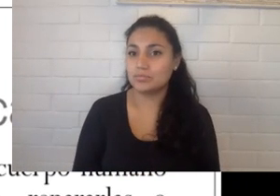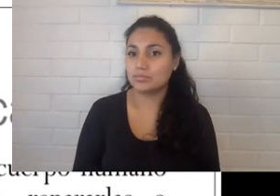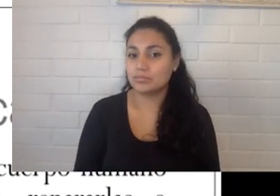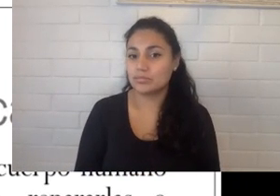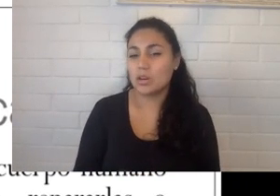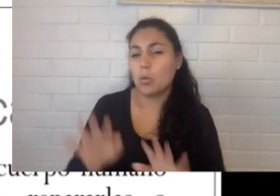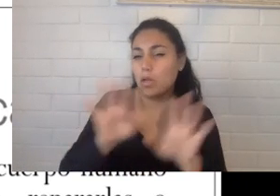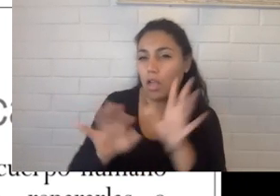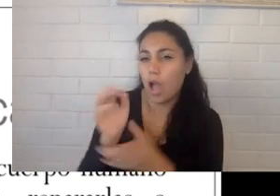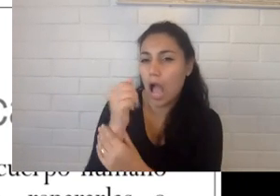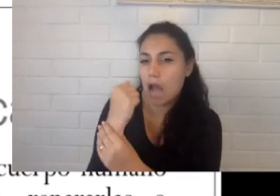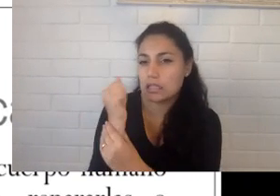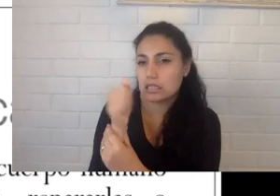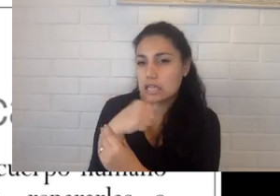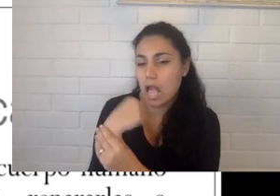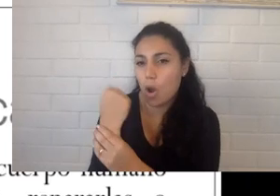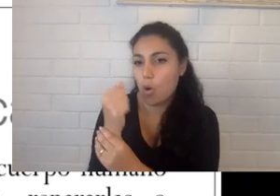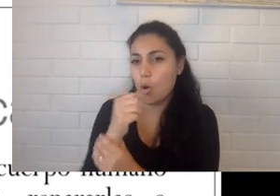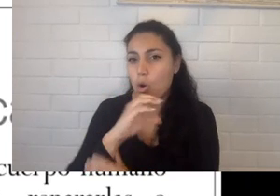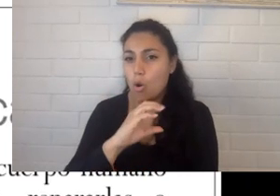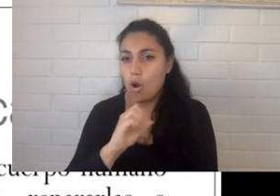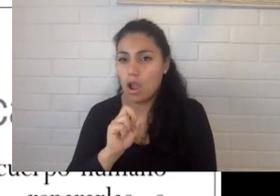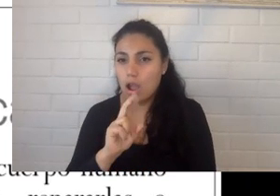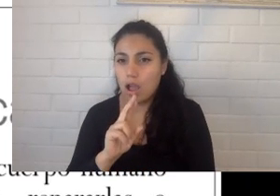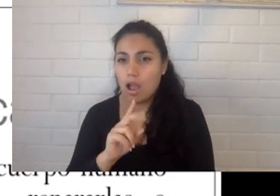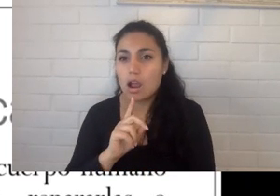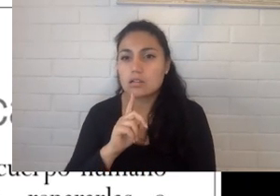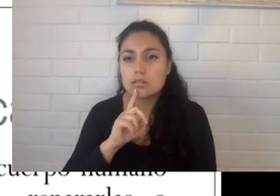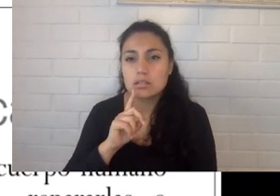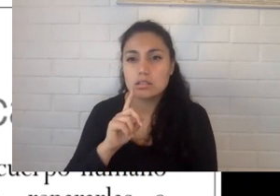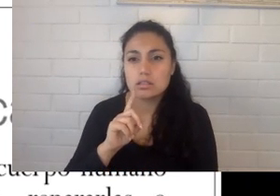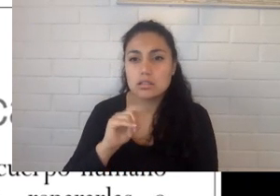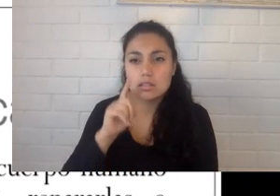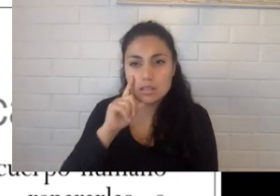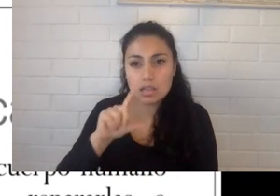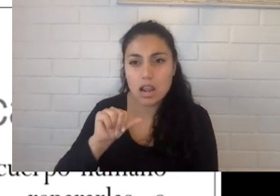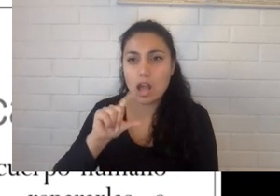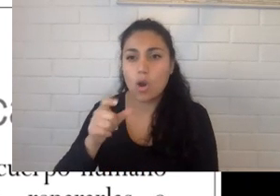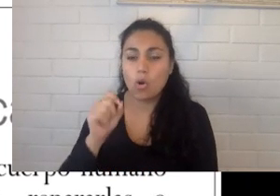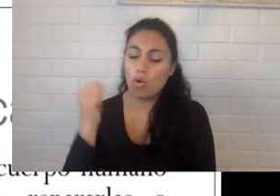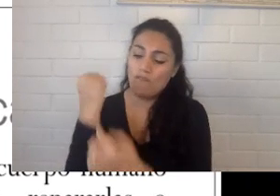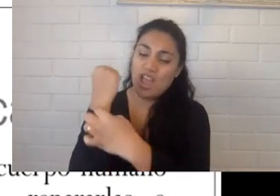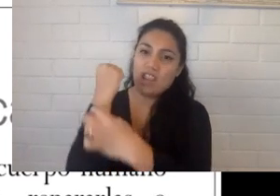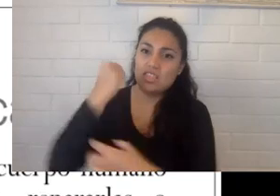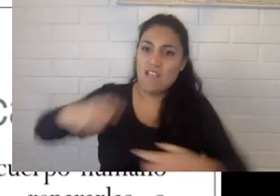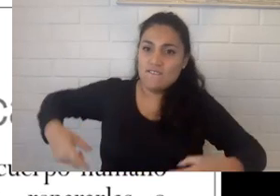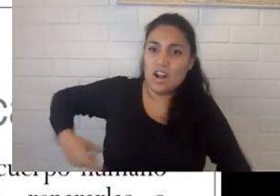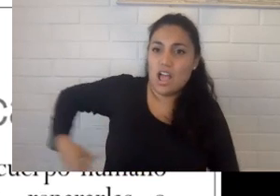cartílago articular a nivel de las 7 vértebras cervicales, etcétera, ¿ya?